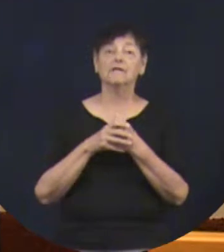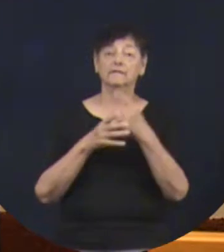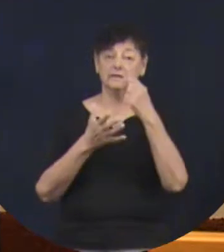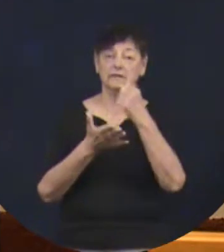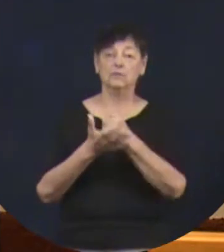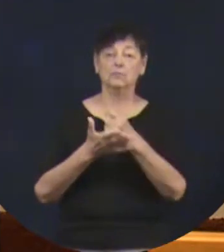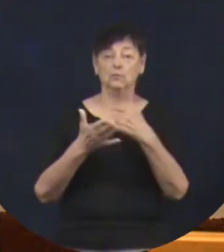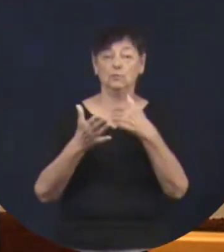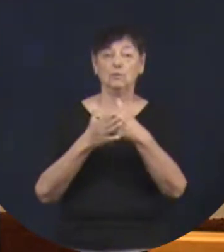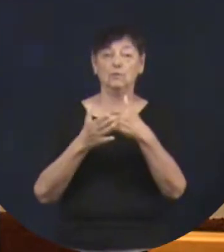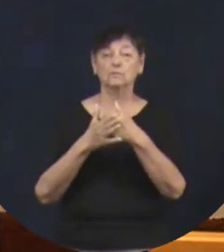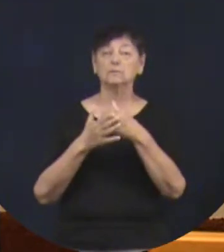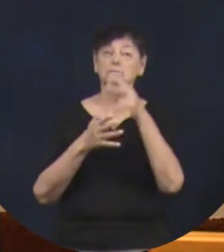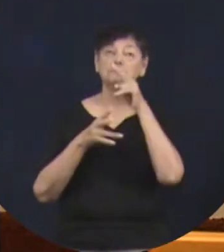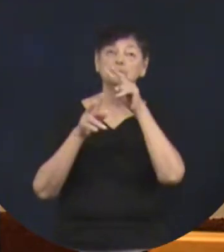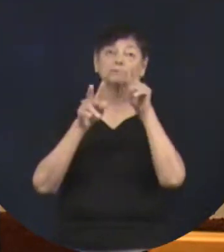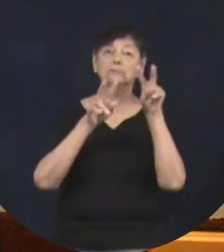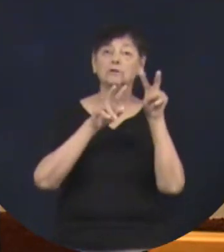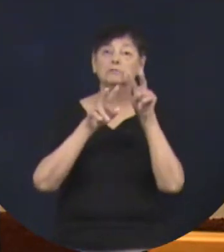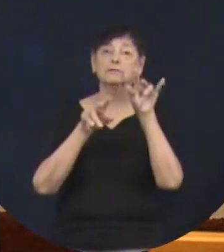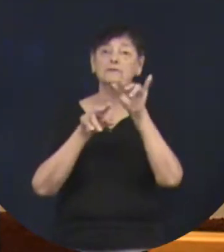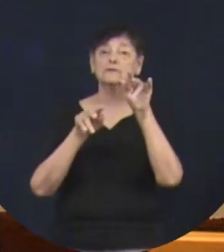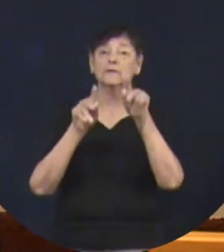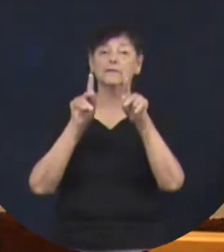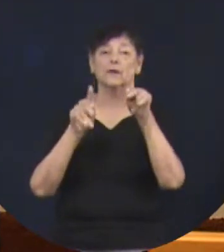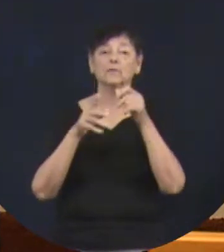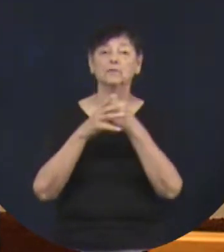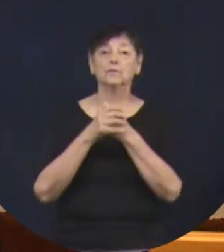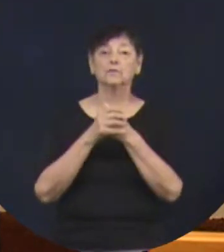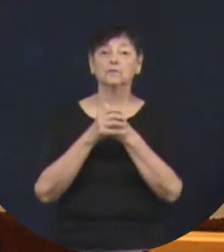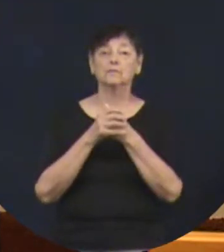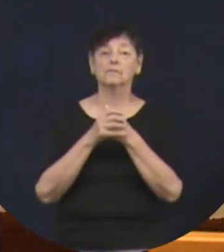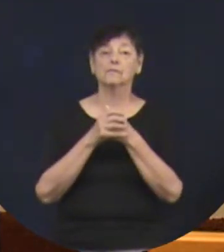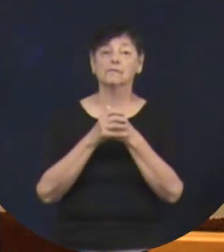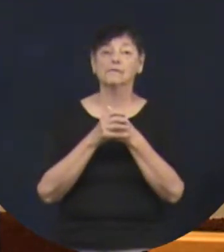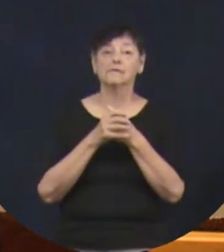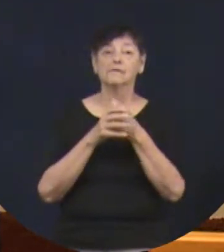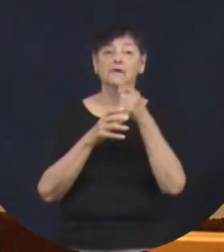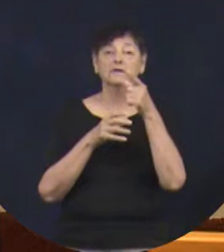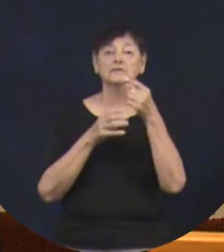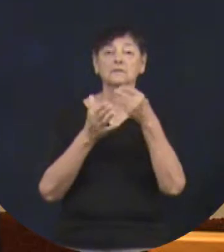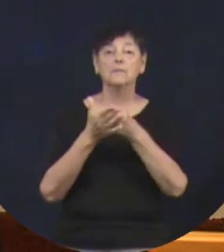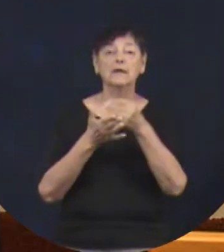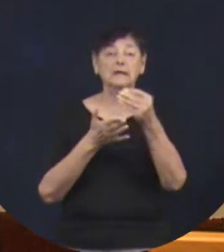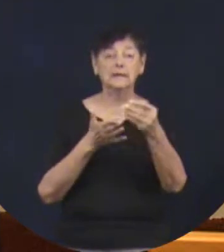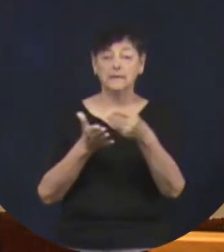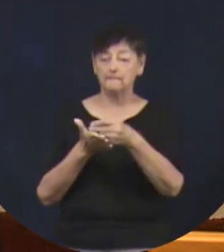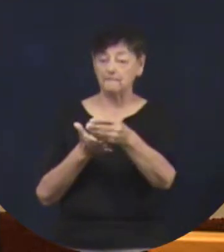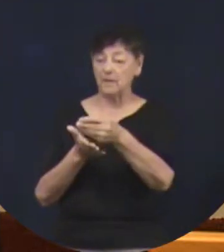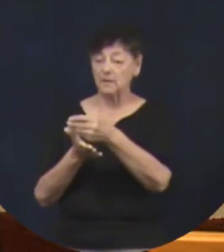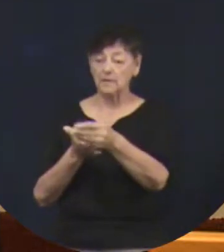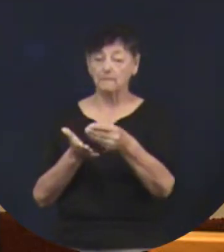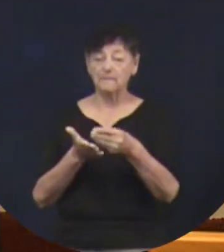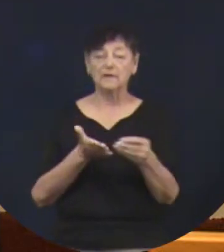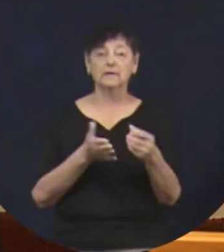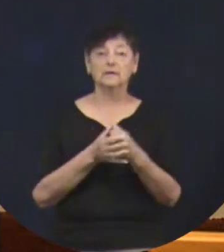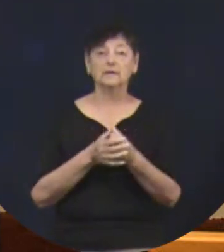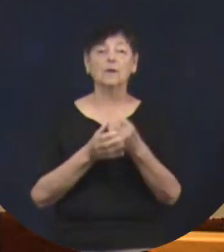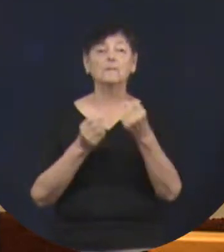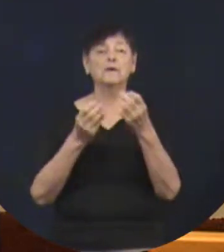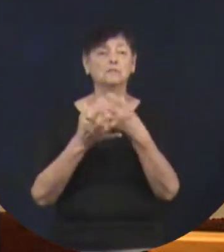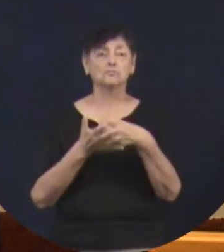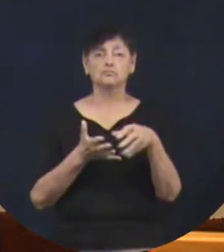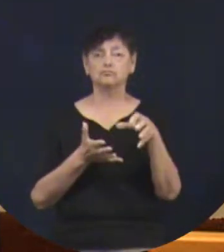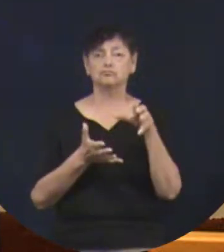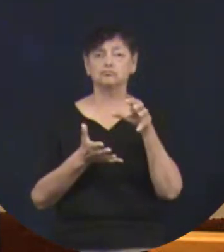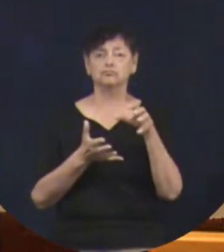templo, mirando cómo la gente echaba allí sus monedas. Muchos